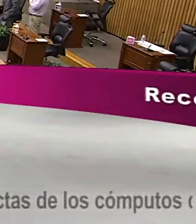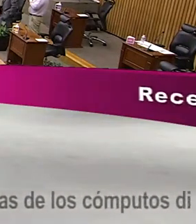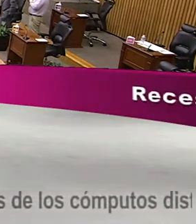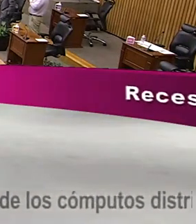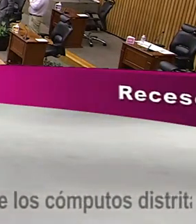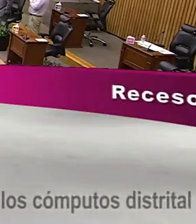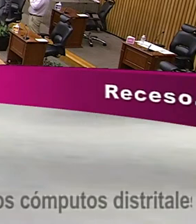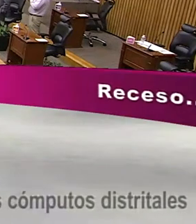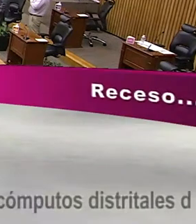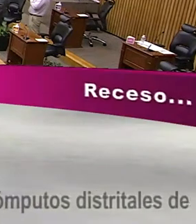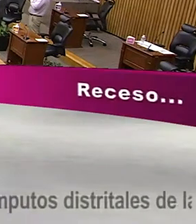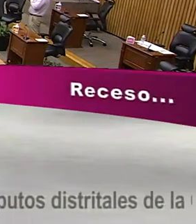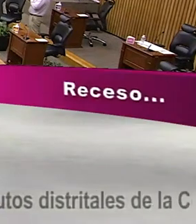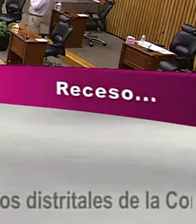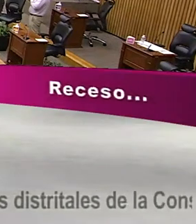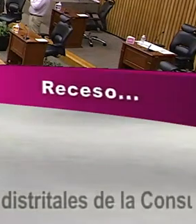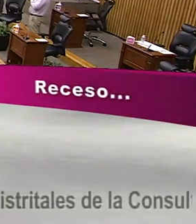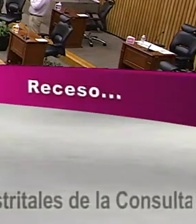ah